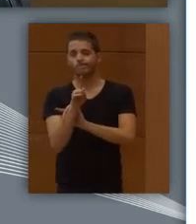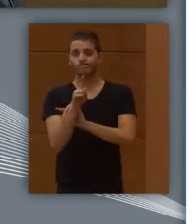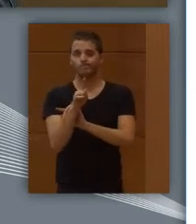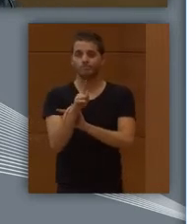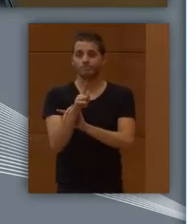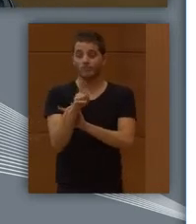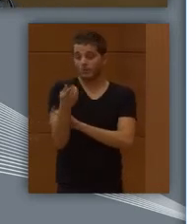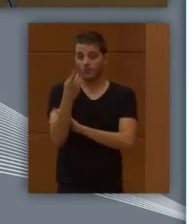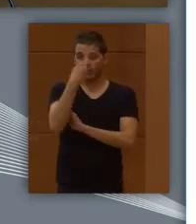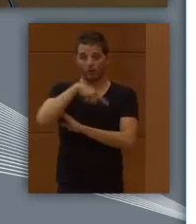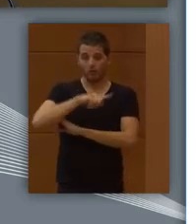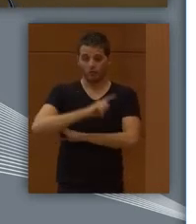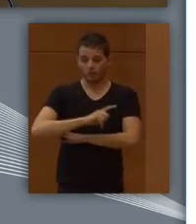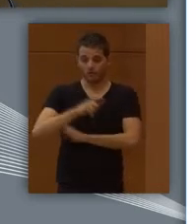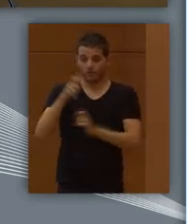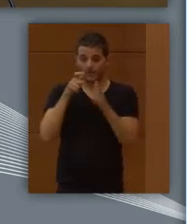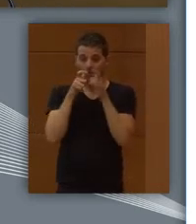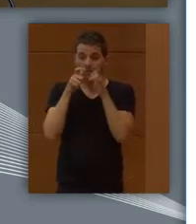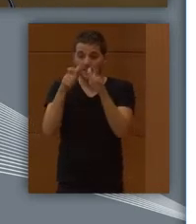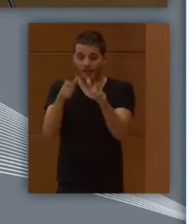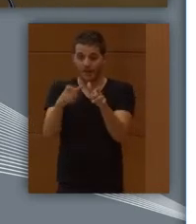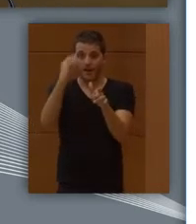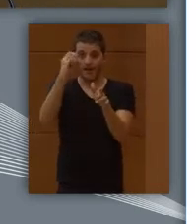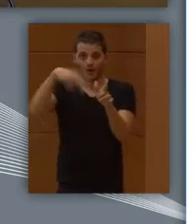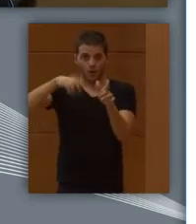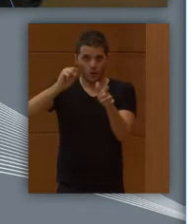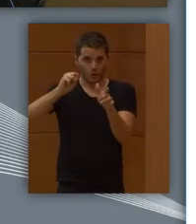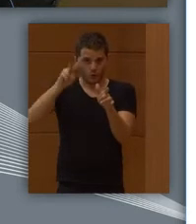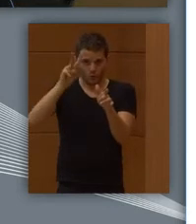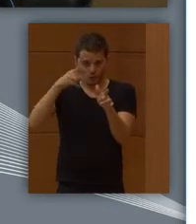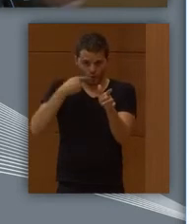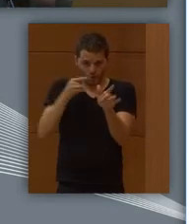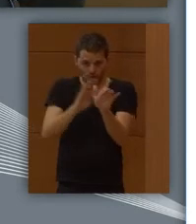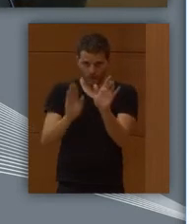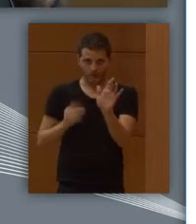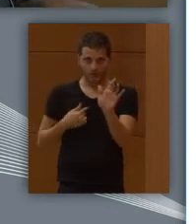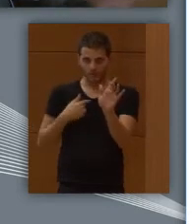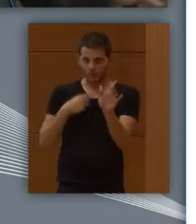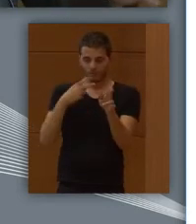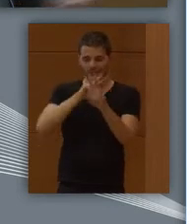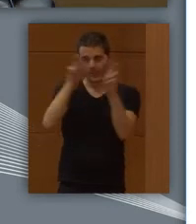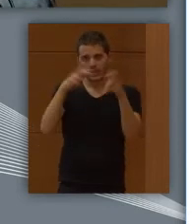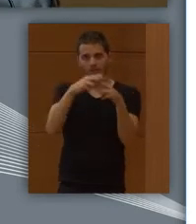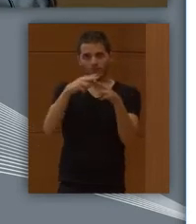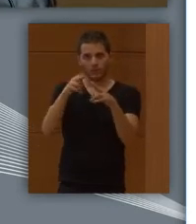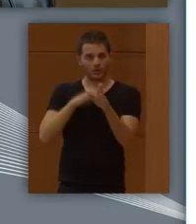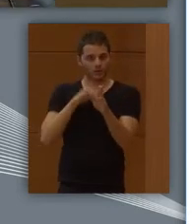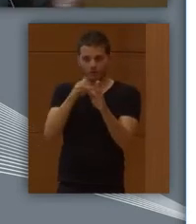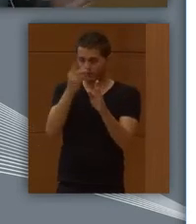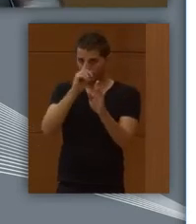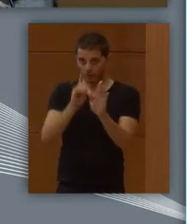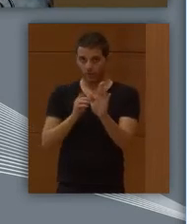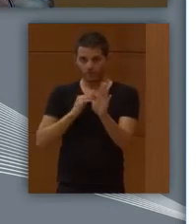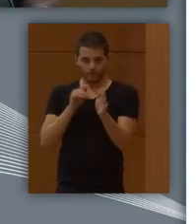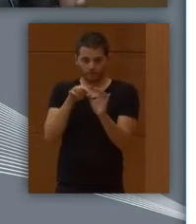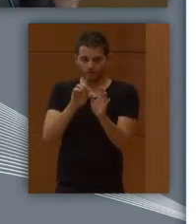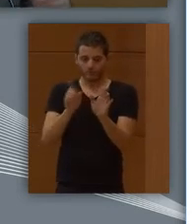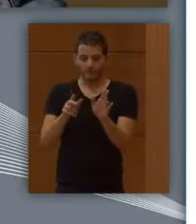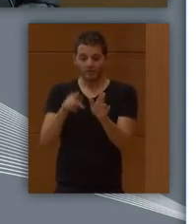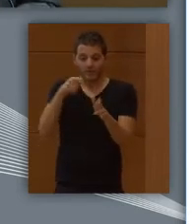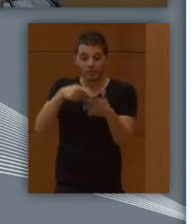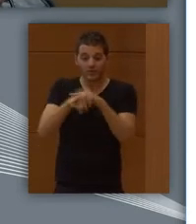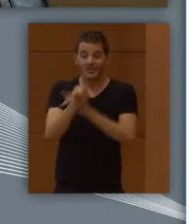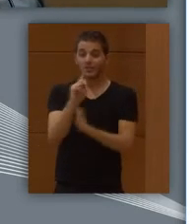tal como lo entiende Naciones Unidas, no me refiero a ningún programa político, en los términos que Naciones Unidas entiende desarrollo humano y